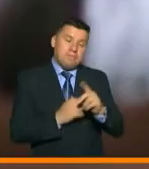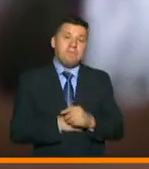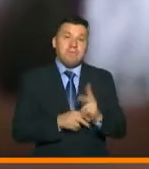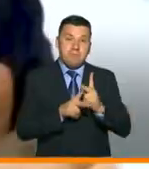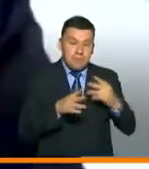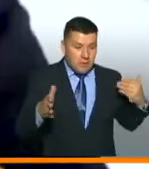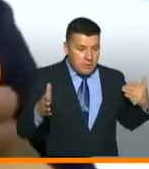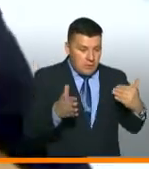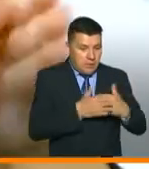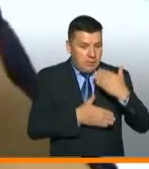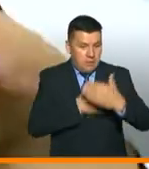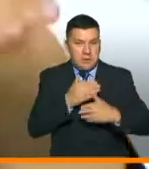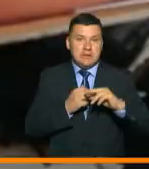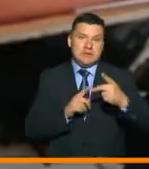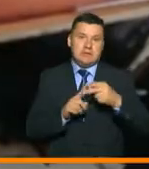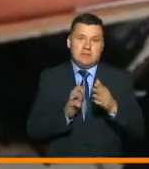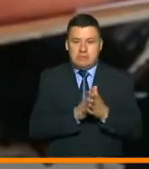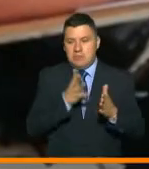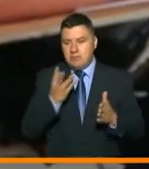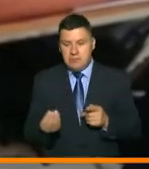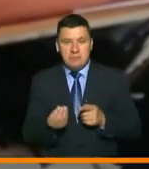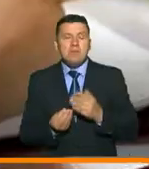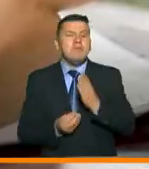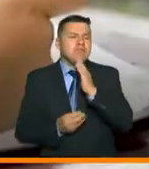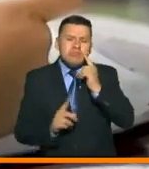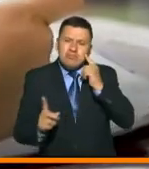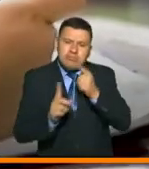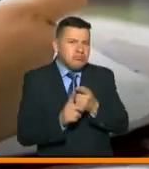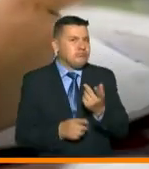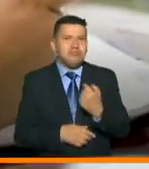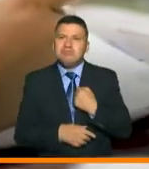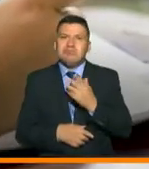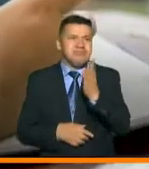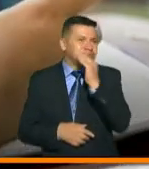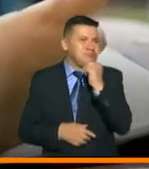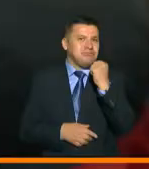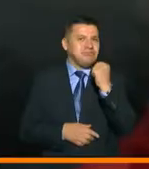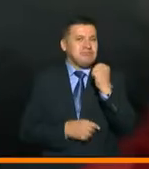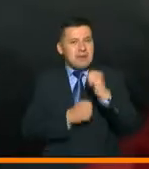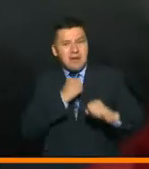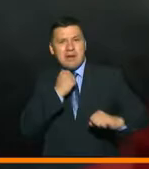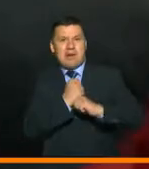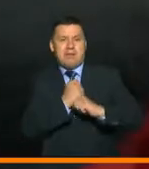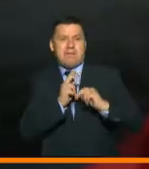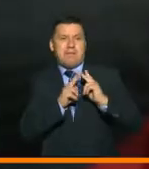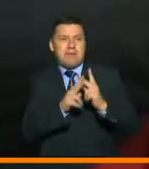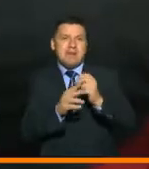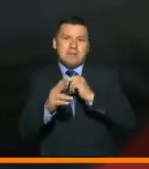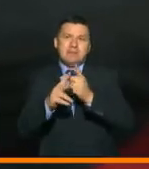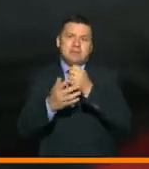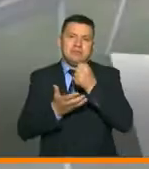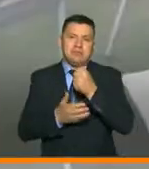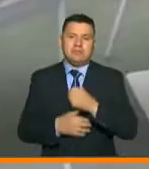la fecha, avanza la segunda etapa, que está dirigida a quienes no hayan recibido el beneficio de la línea de crédito.